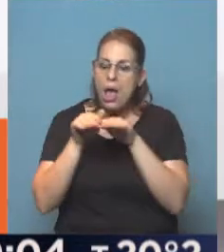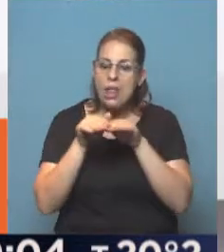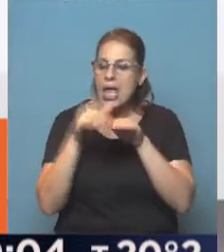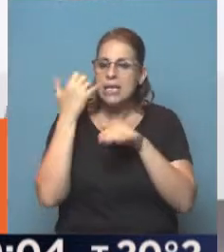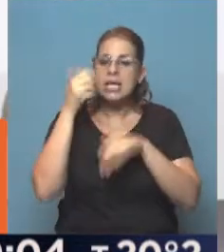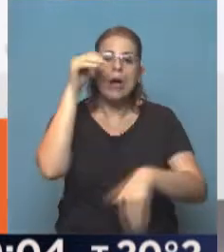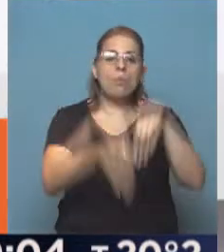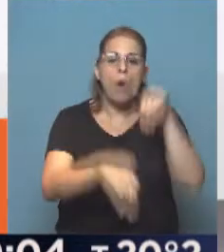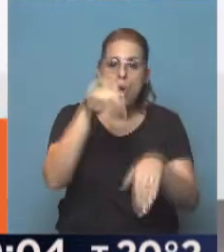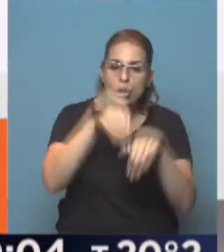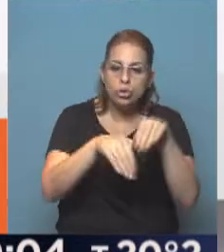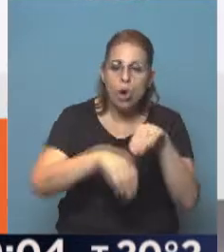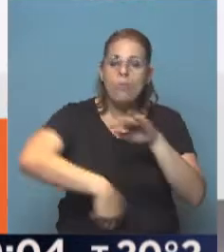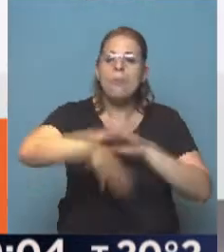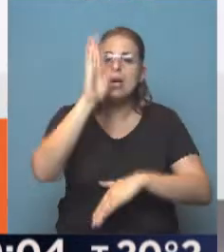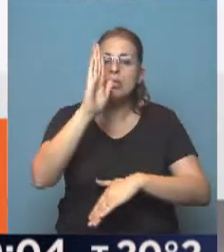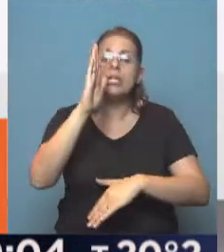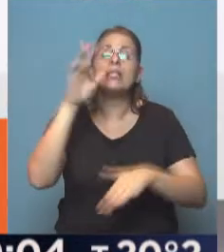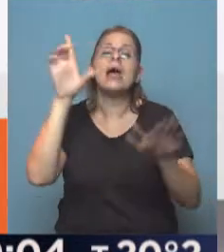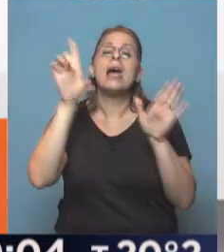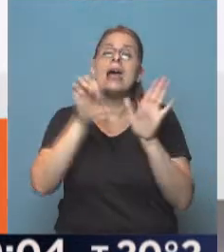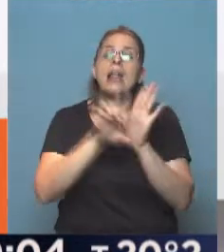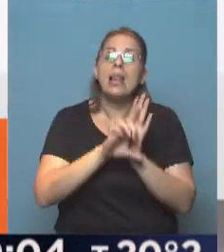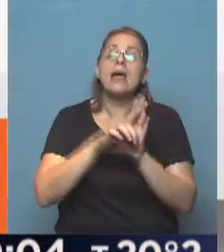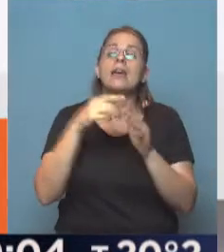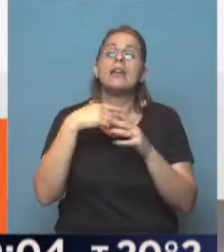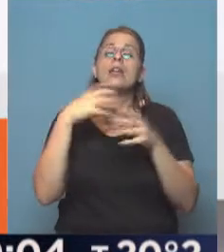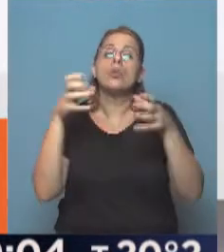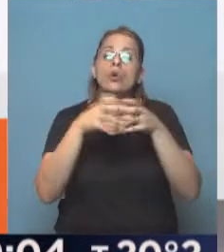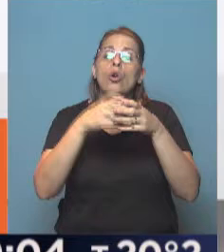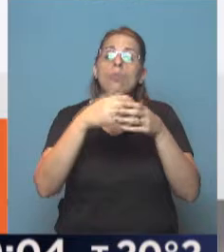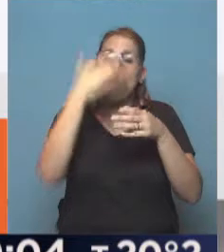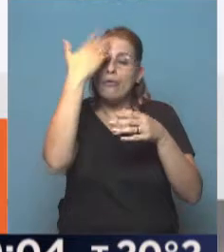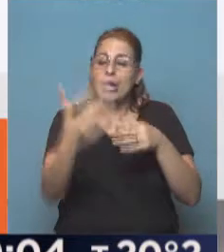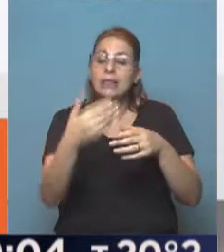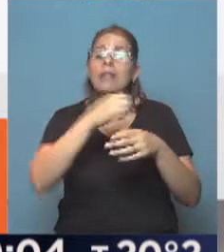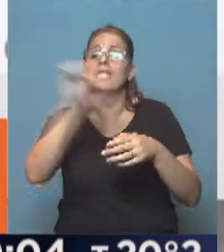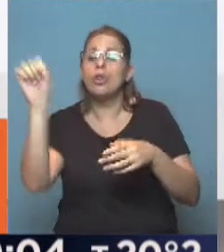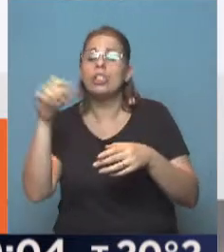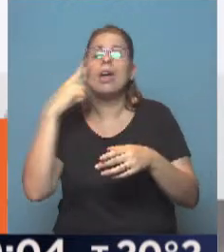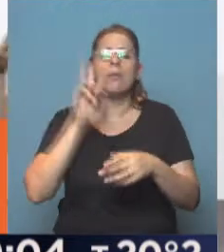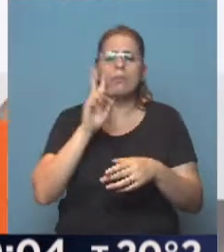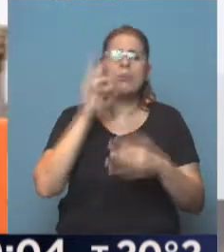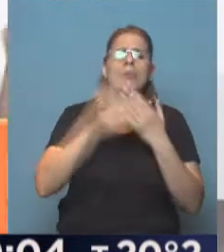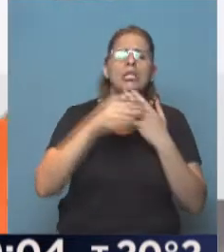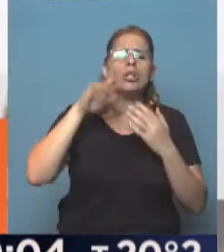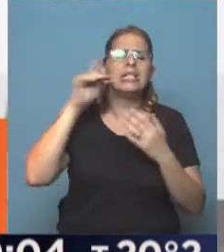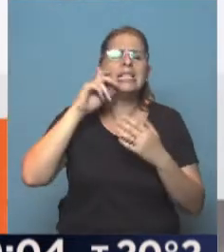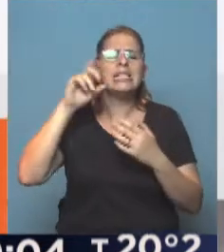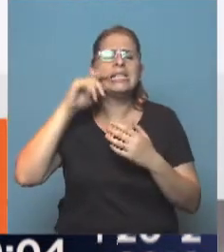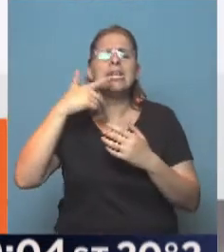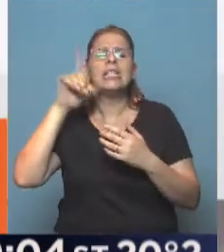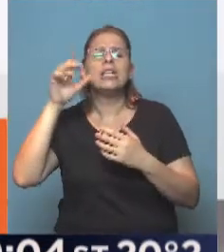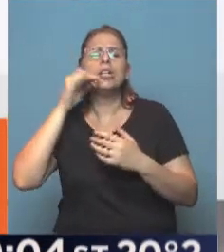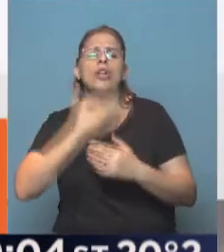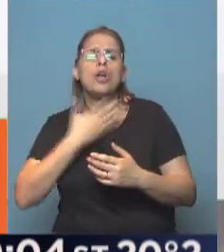en mayoría el dictamen del Frente para la Victoria. Hemos visto al ministro Kicillof, que hasta hace pocos meses era